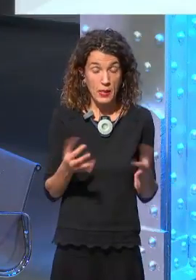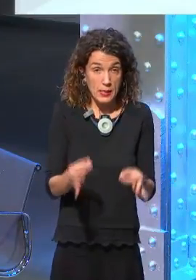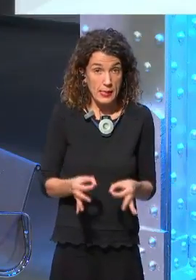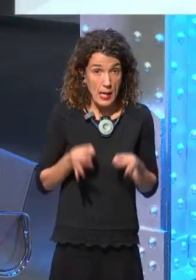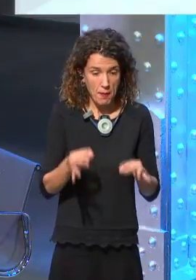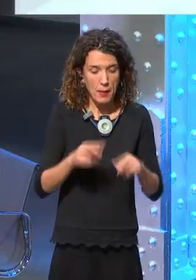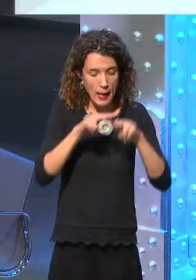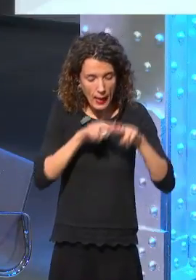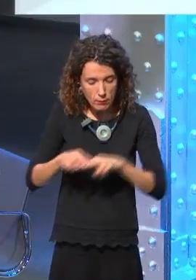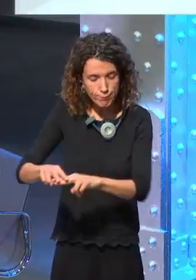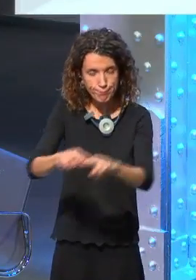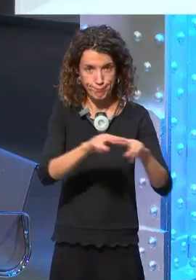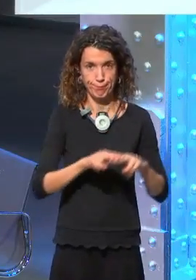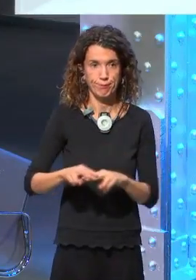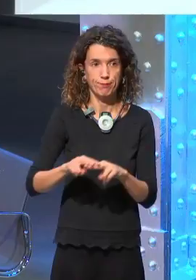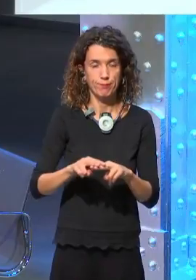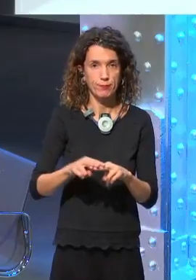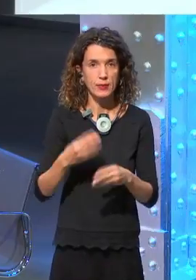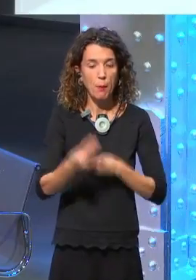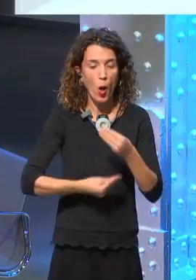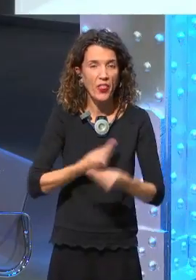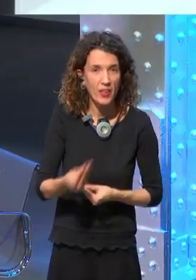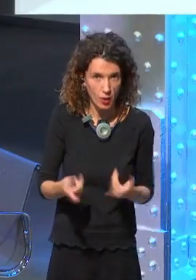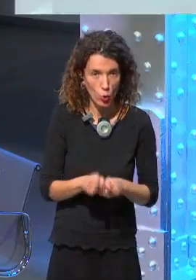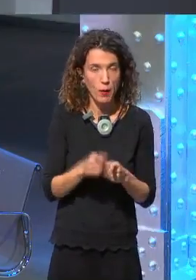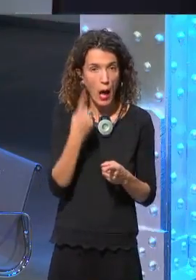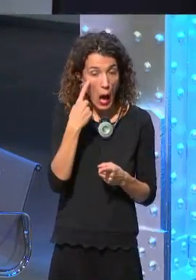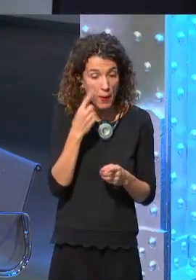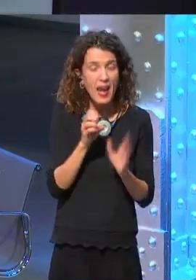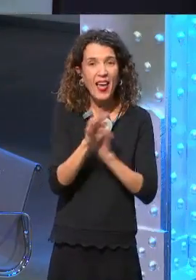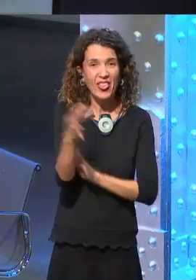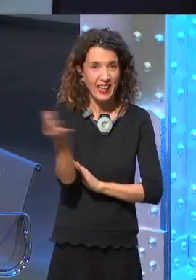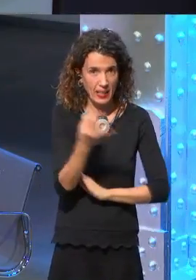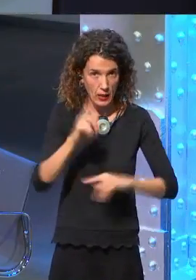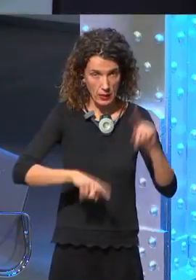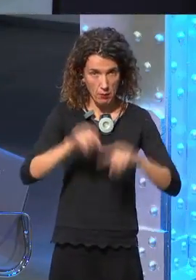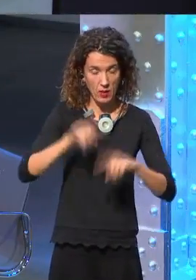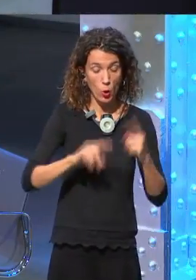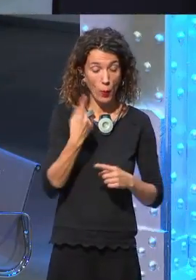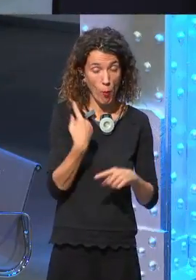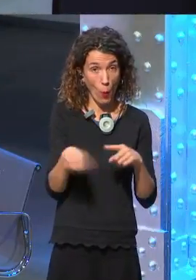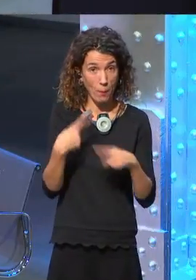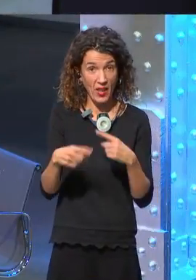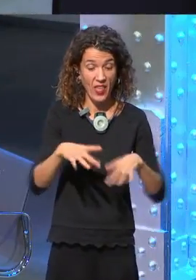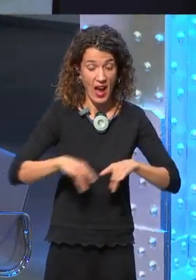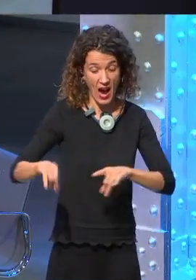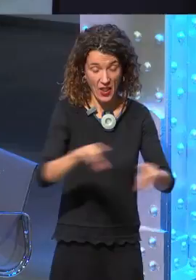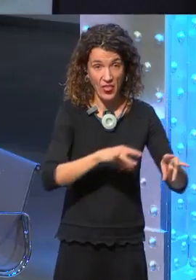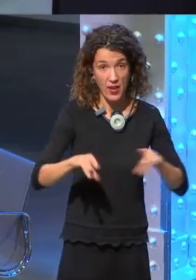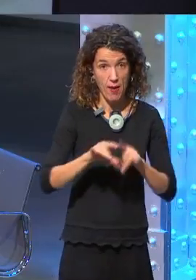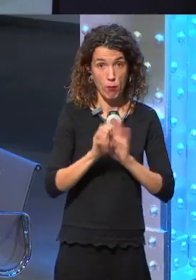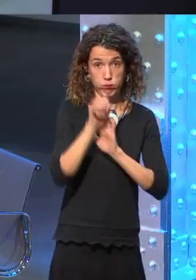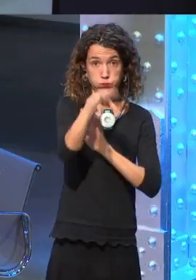Siempre exploramos, escaneamos lo que vamos haciendo para saber qué tenemos que lanzar. Vemos una pieza de arcilla